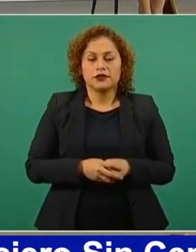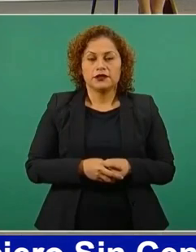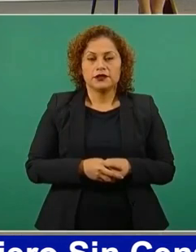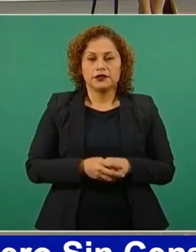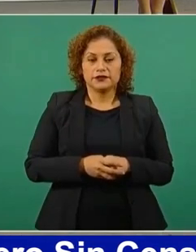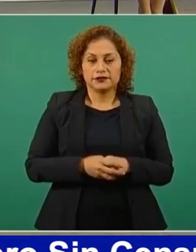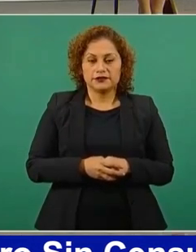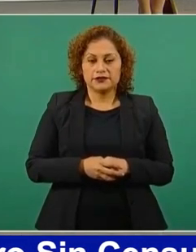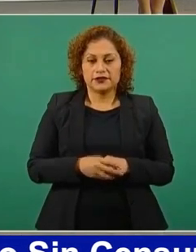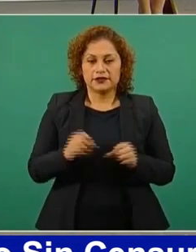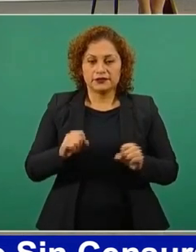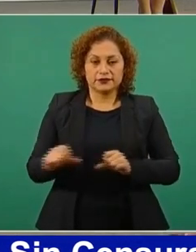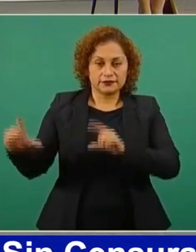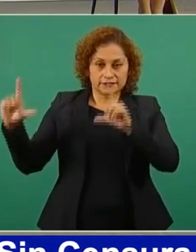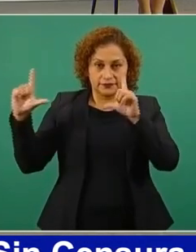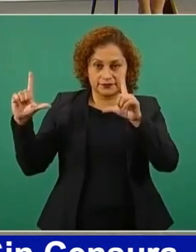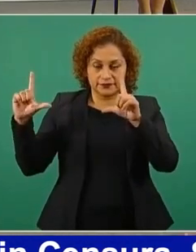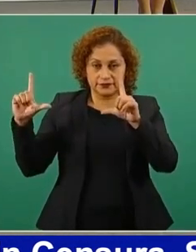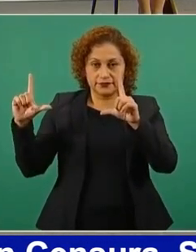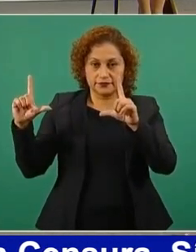el número de vacunados?